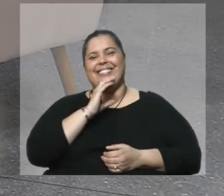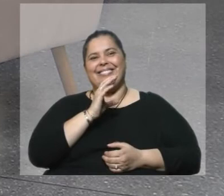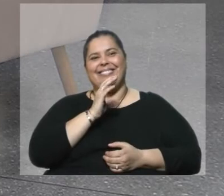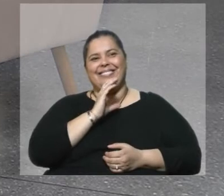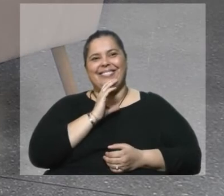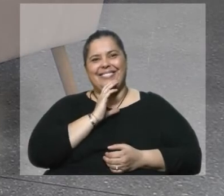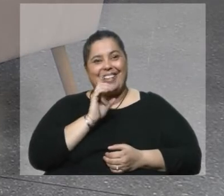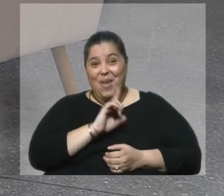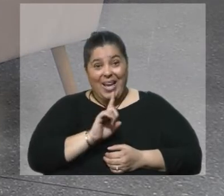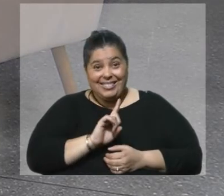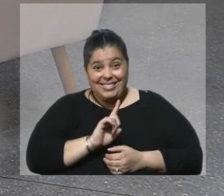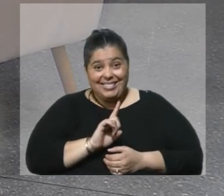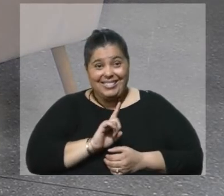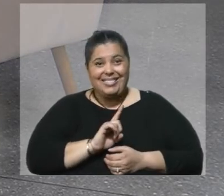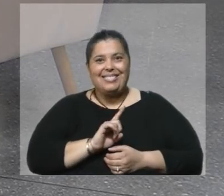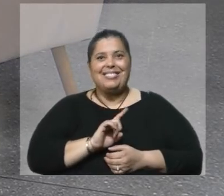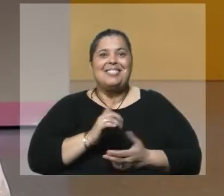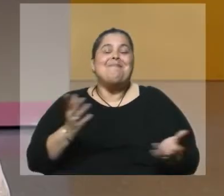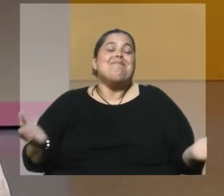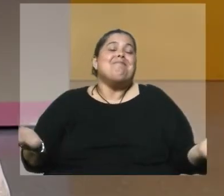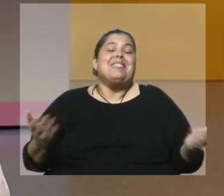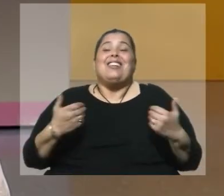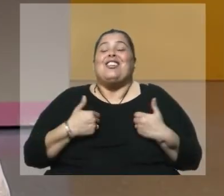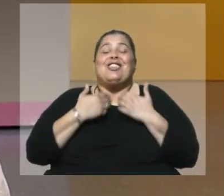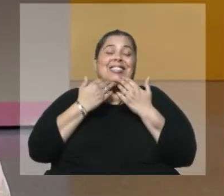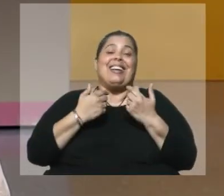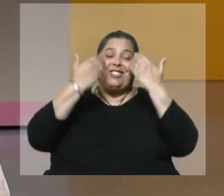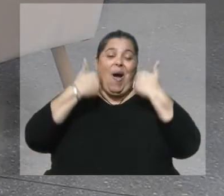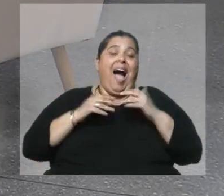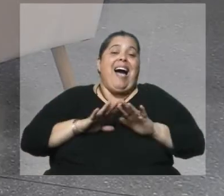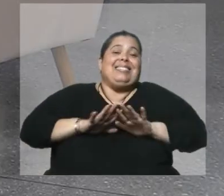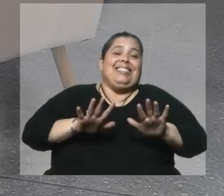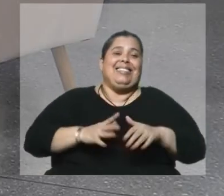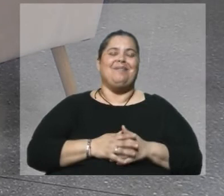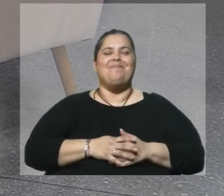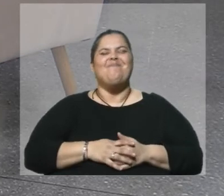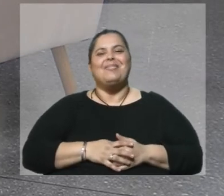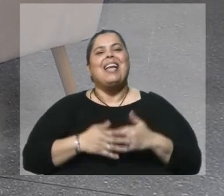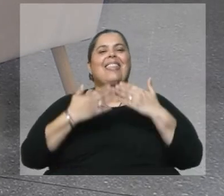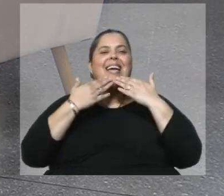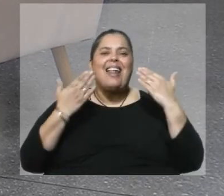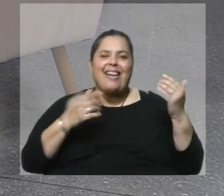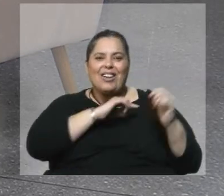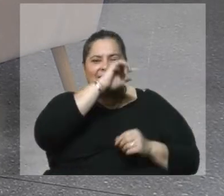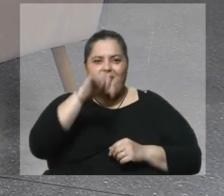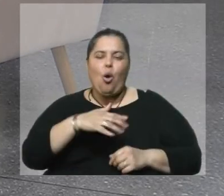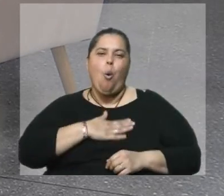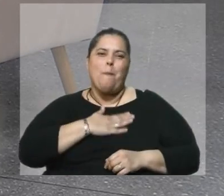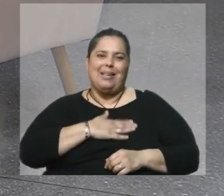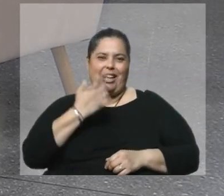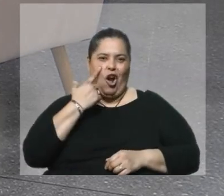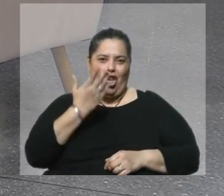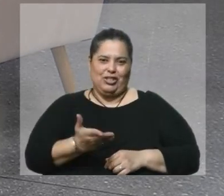Gastón? ¿No es así? Yo que sé lo que hay, valor. Sí, es así. Te agradezco mucho. Un placer